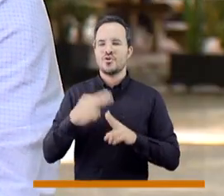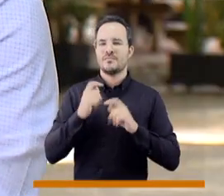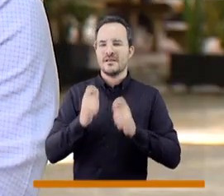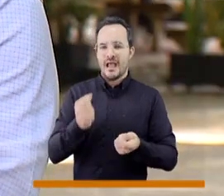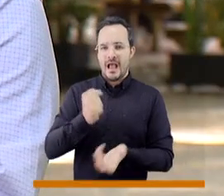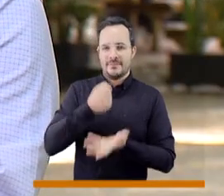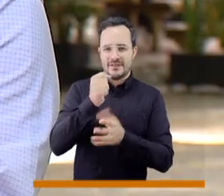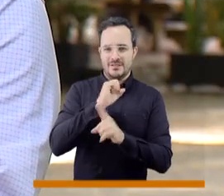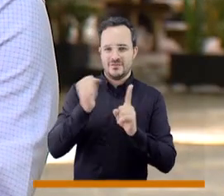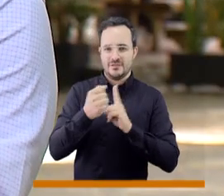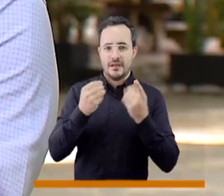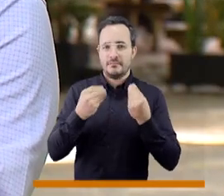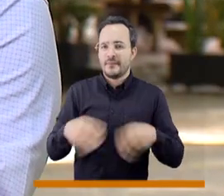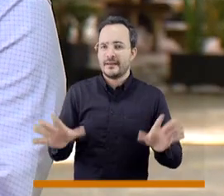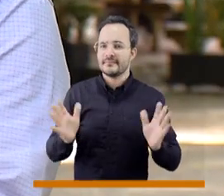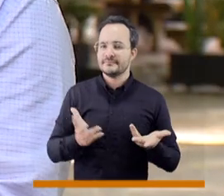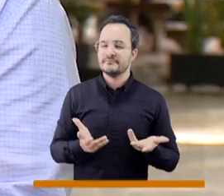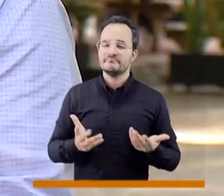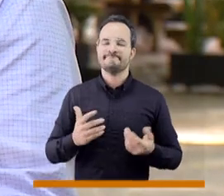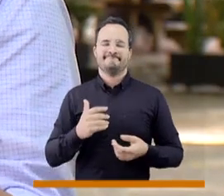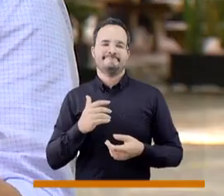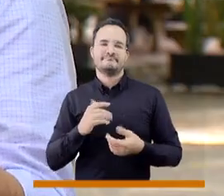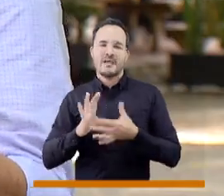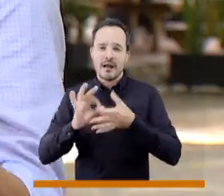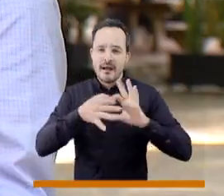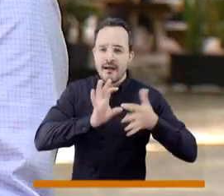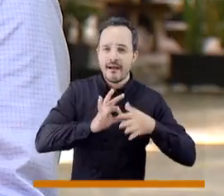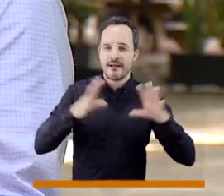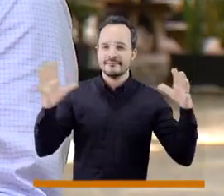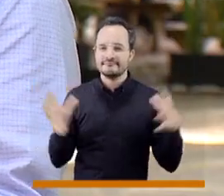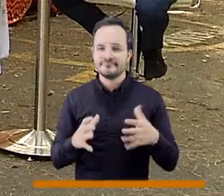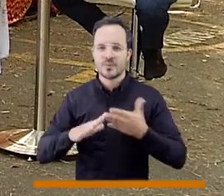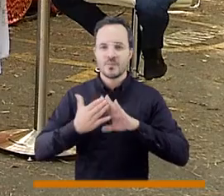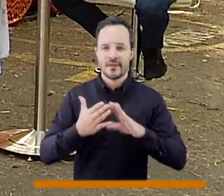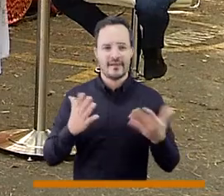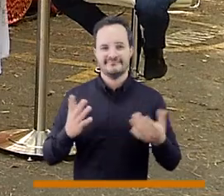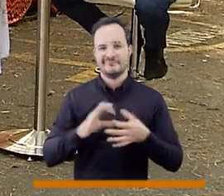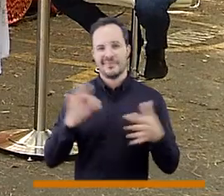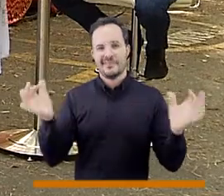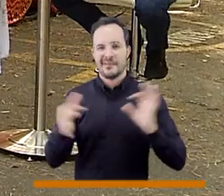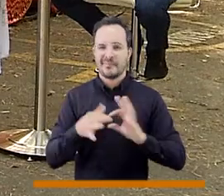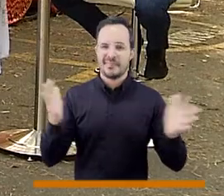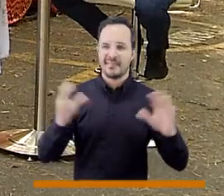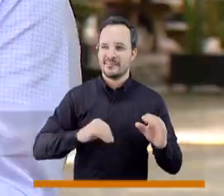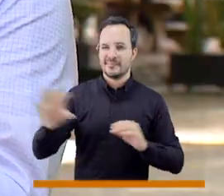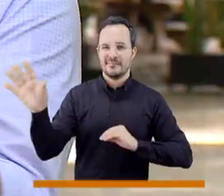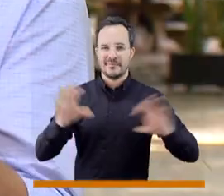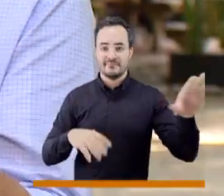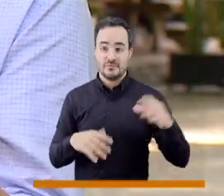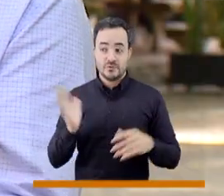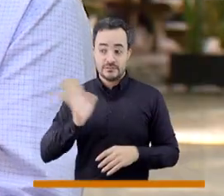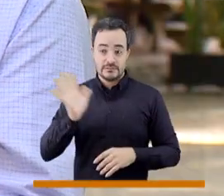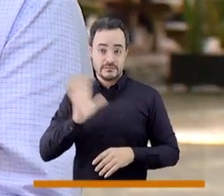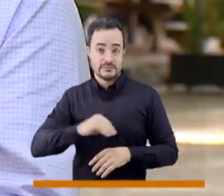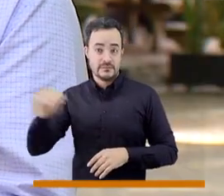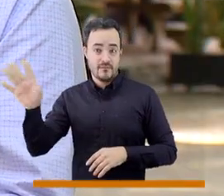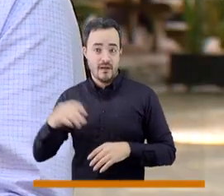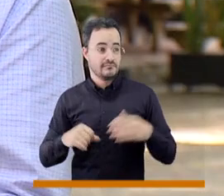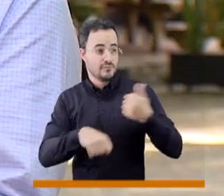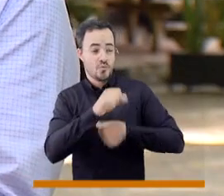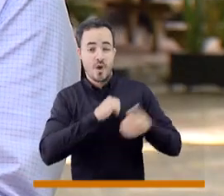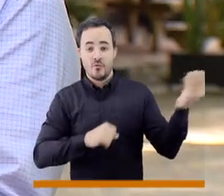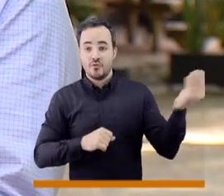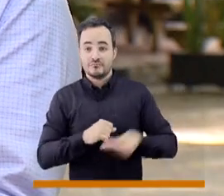la cohesión y los lazos comunitarios. Y también tengo que decirlo, lo que se va es reemplazado por lo que